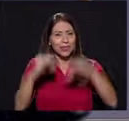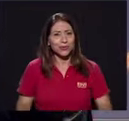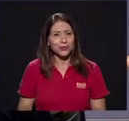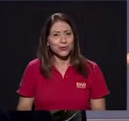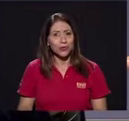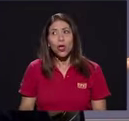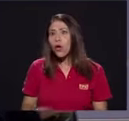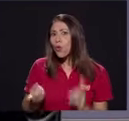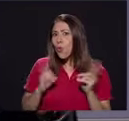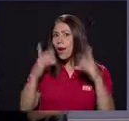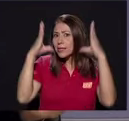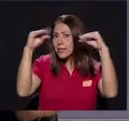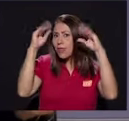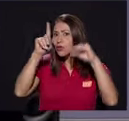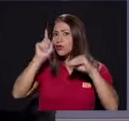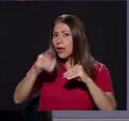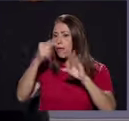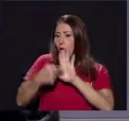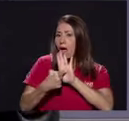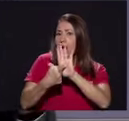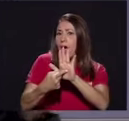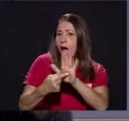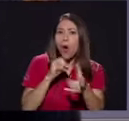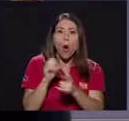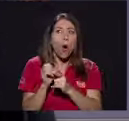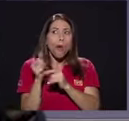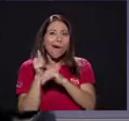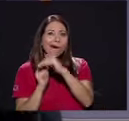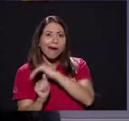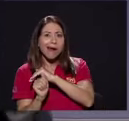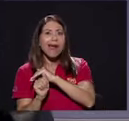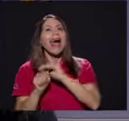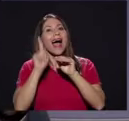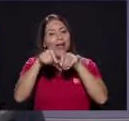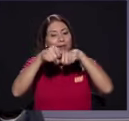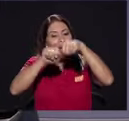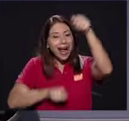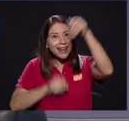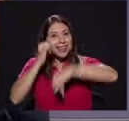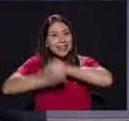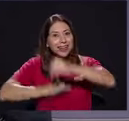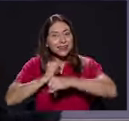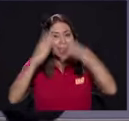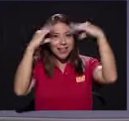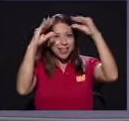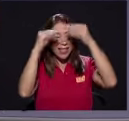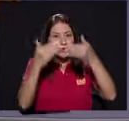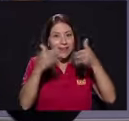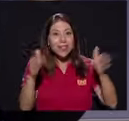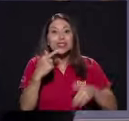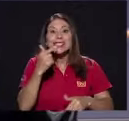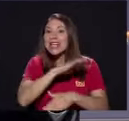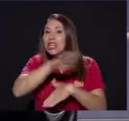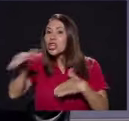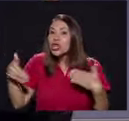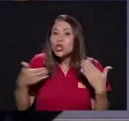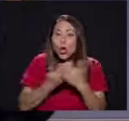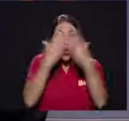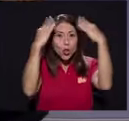bueno, ¿cuáles datos debo liberar y cuáles no? Fundamentalmente existe la Carta Internacional de Datos Abiertos que dice todos los